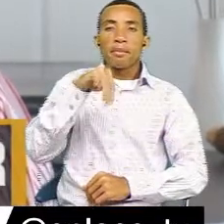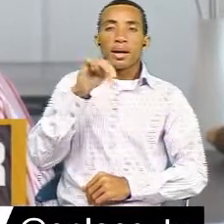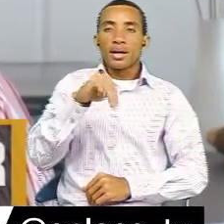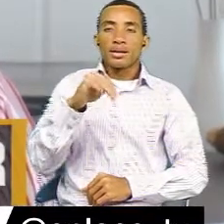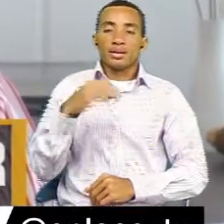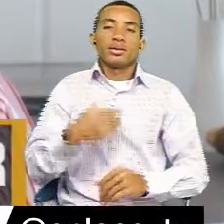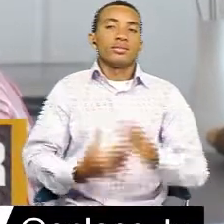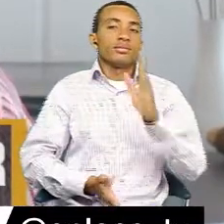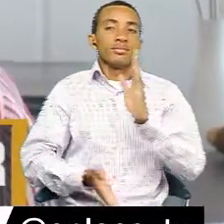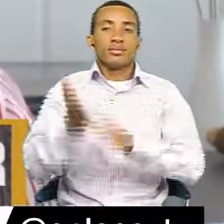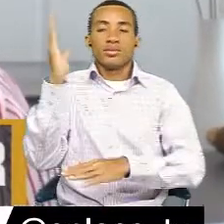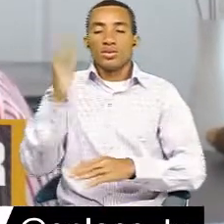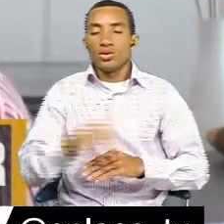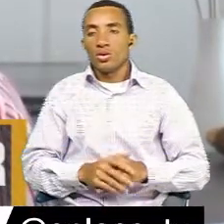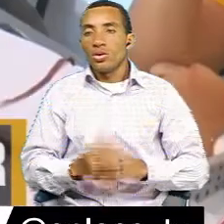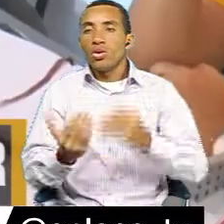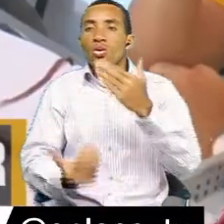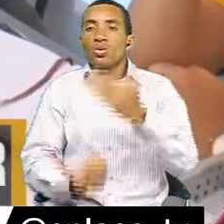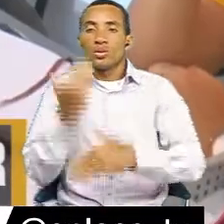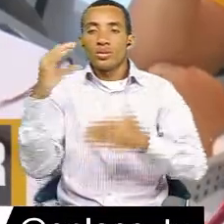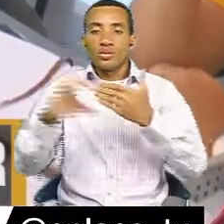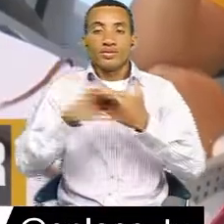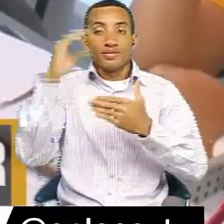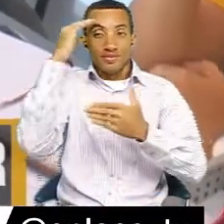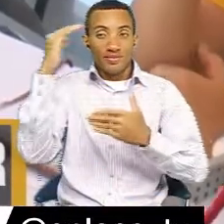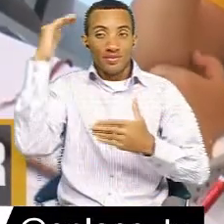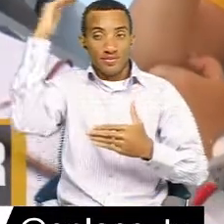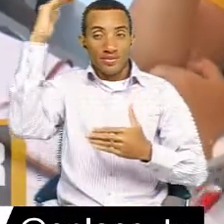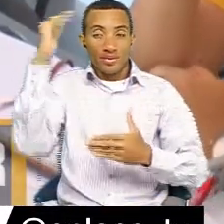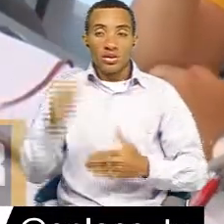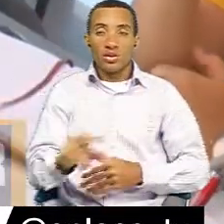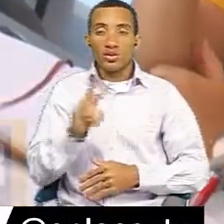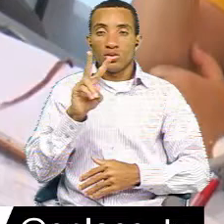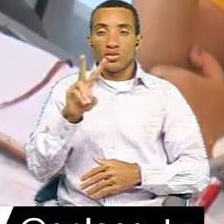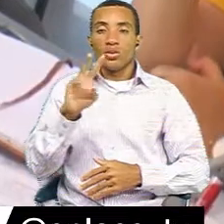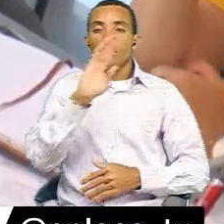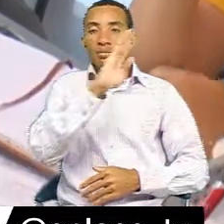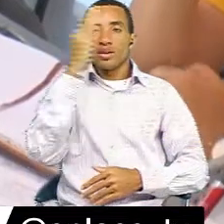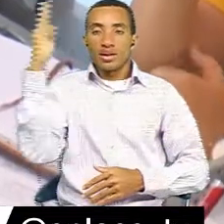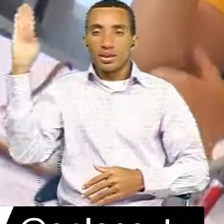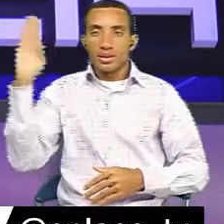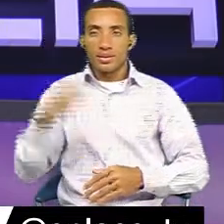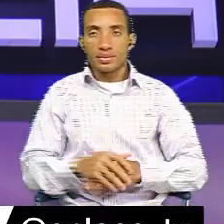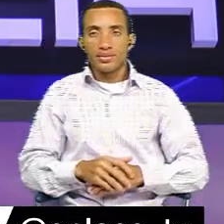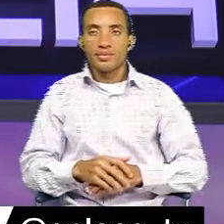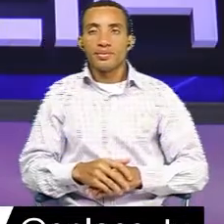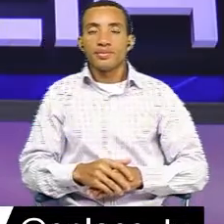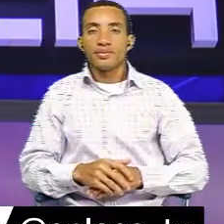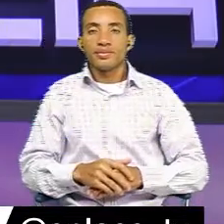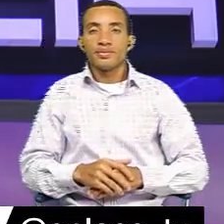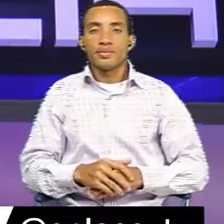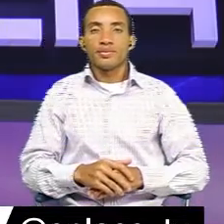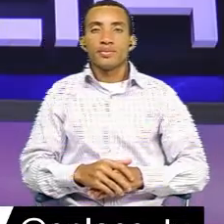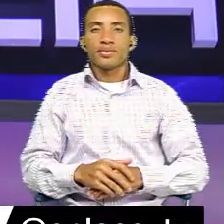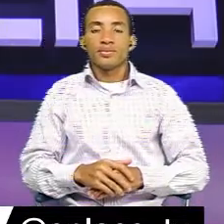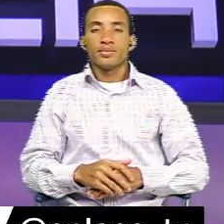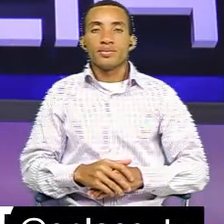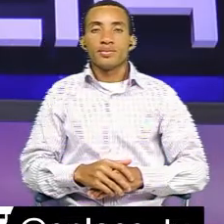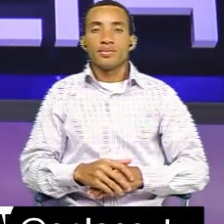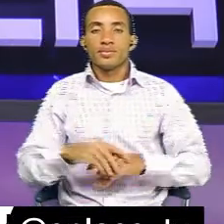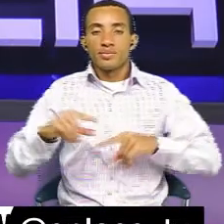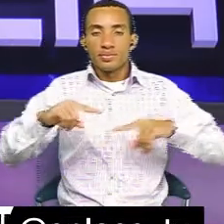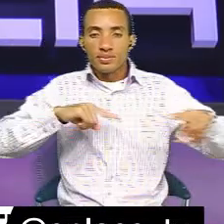nuevo Procurador Judicial 2 de la ciudad de Barranquilla, cargo otorgado por concurso. El director seccional